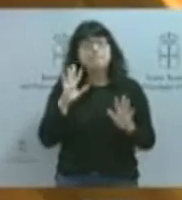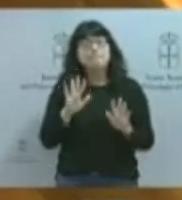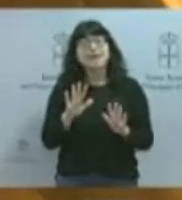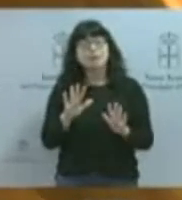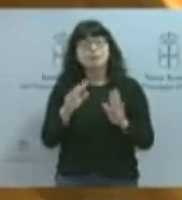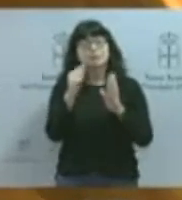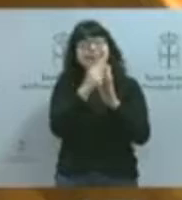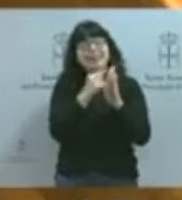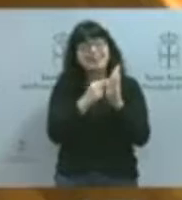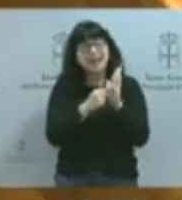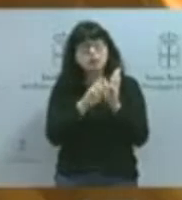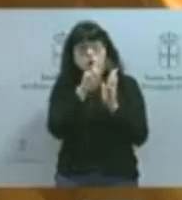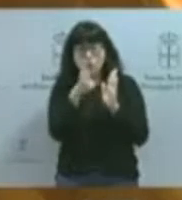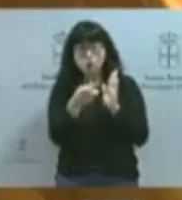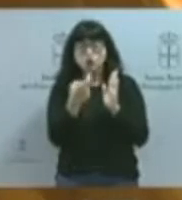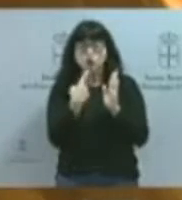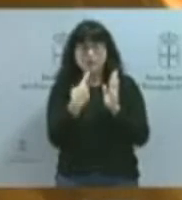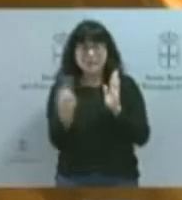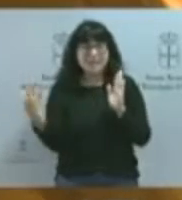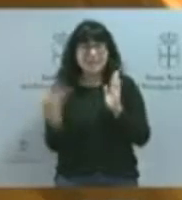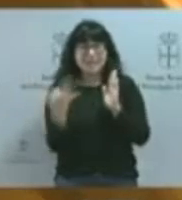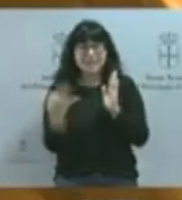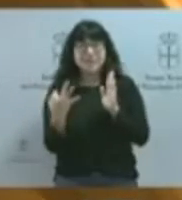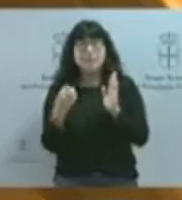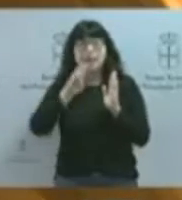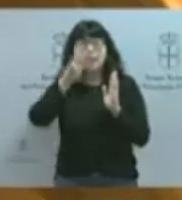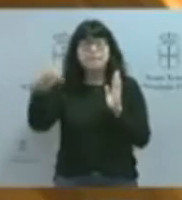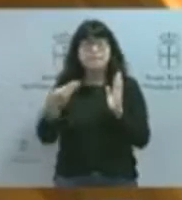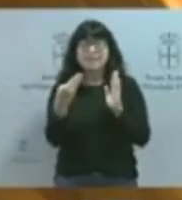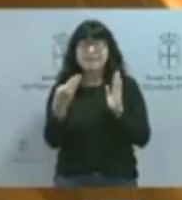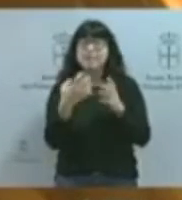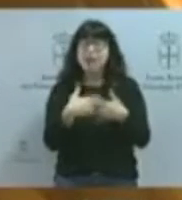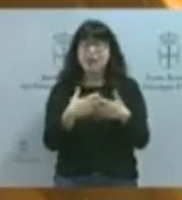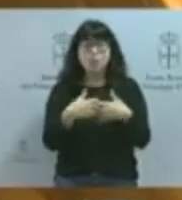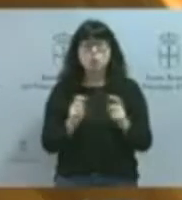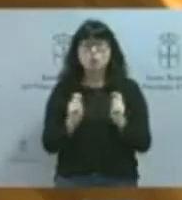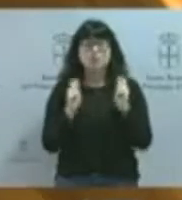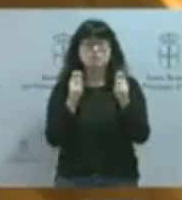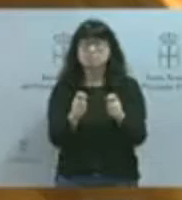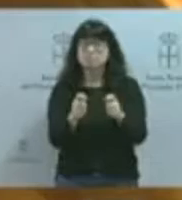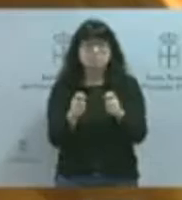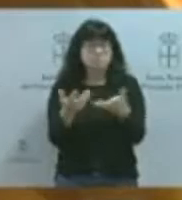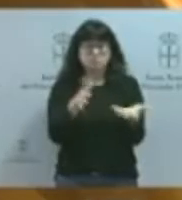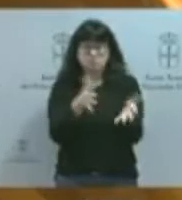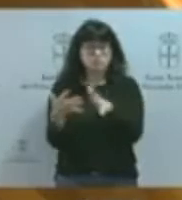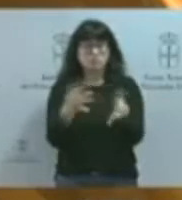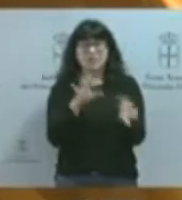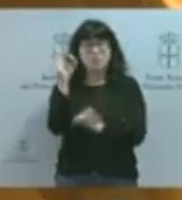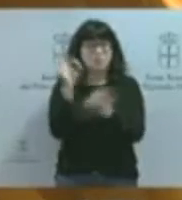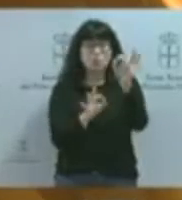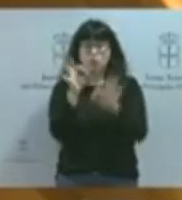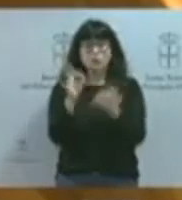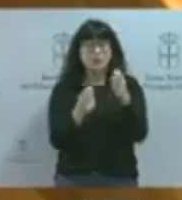términos PIB, la aportación de la industria está prácticamente en términos similares y en porcentaje, número de empleos, en porcentaje respecto al